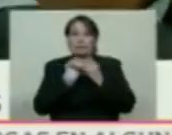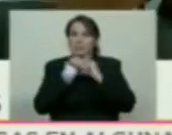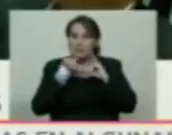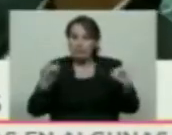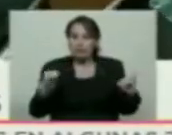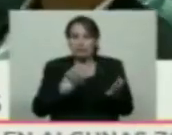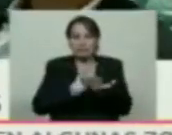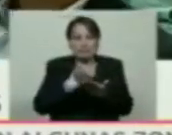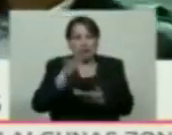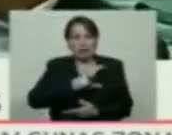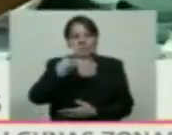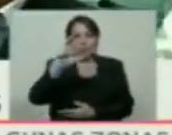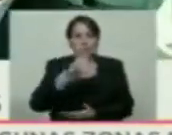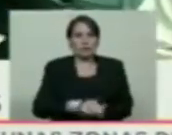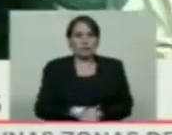desafío central del periodo